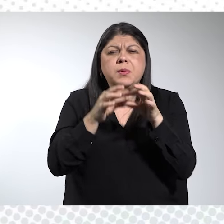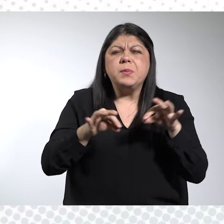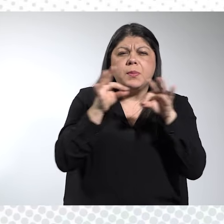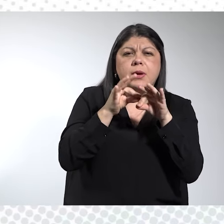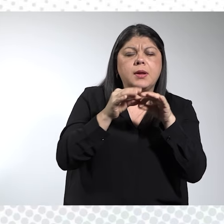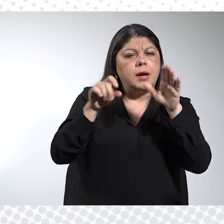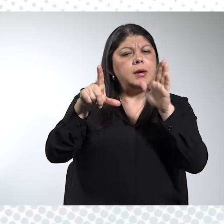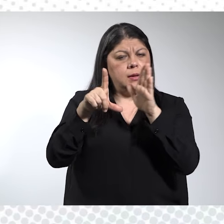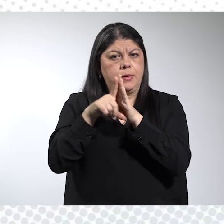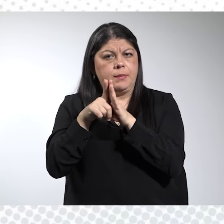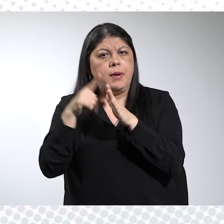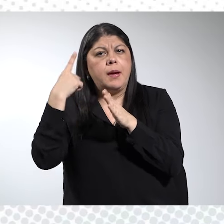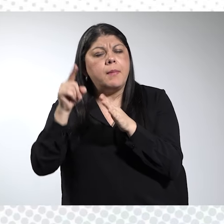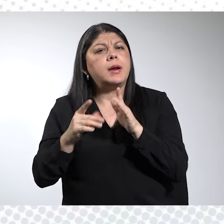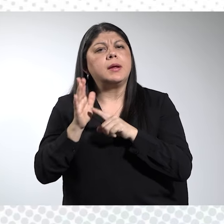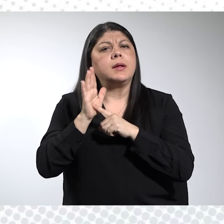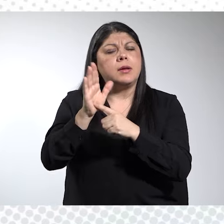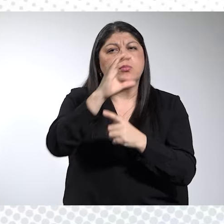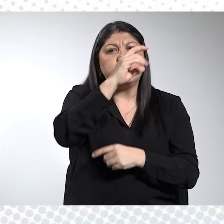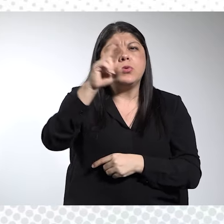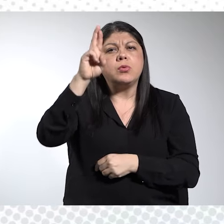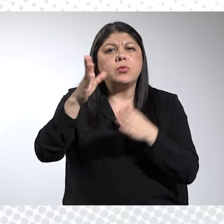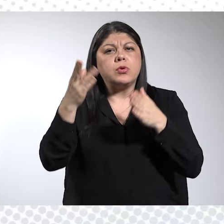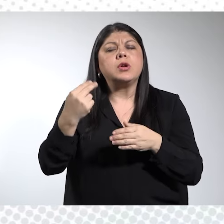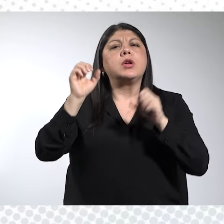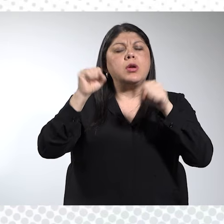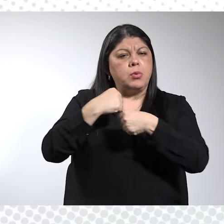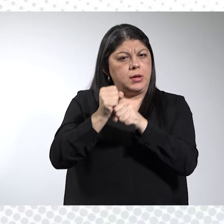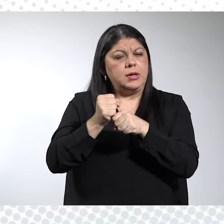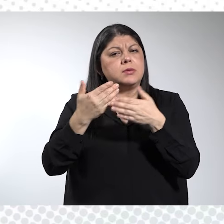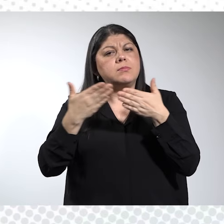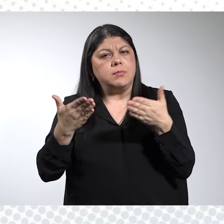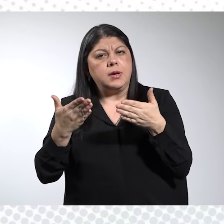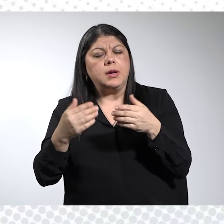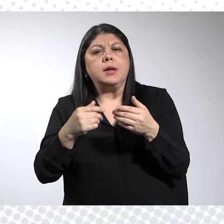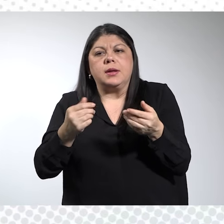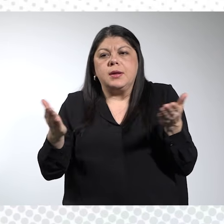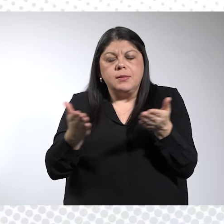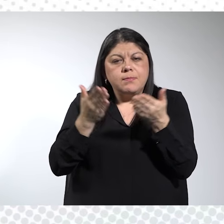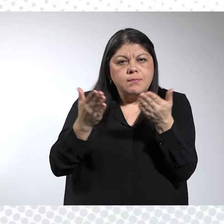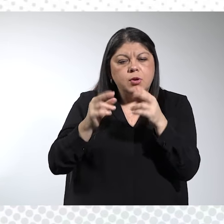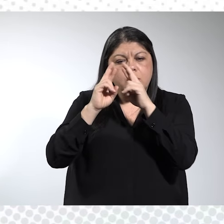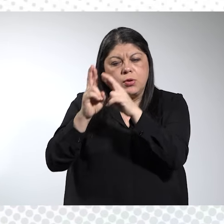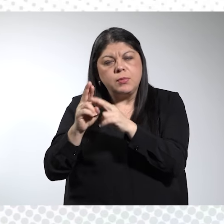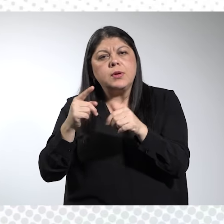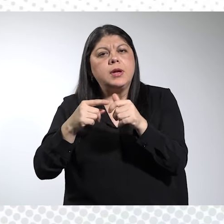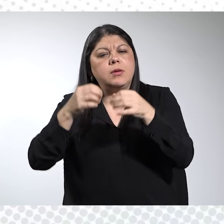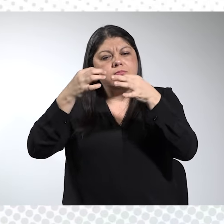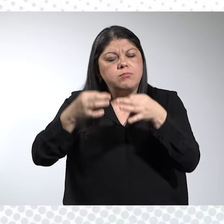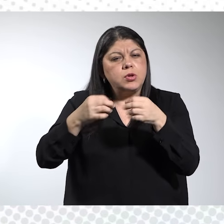todo en la legalidad para demostrarle a los costarricenses que se pueden hacer las cosas bien desde la probidad y